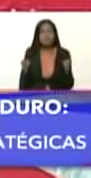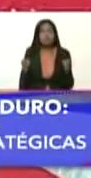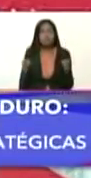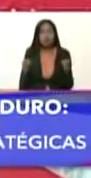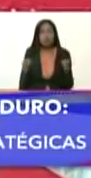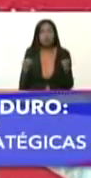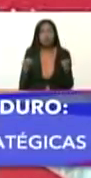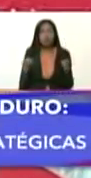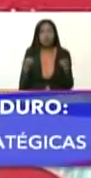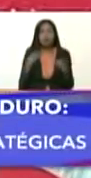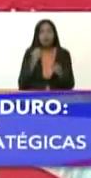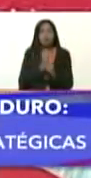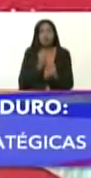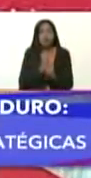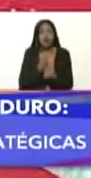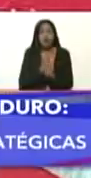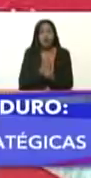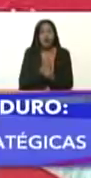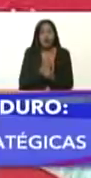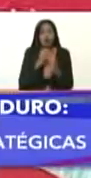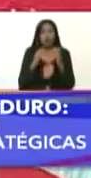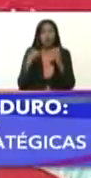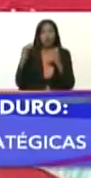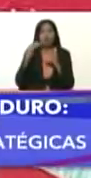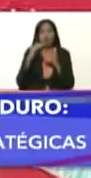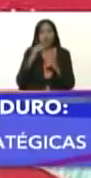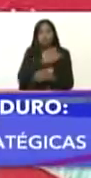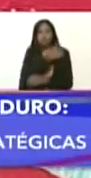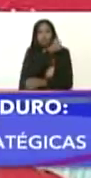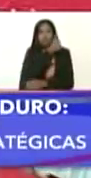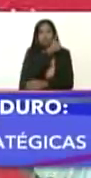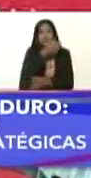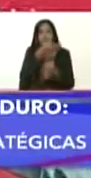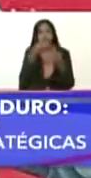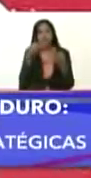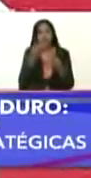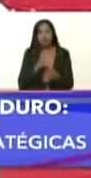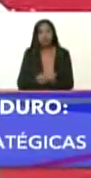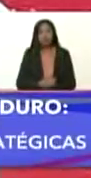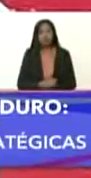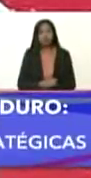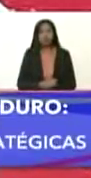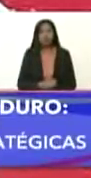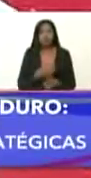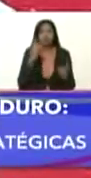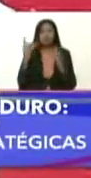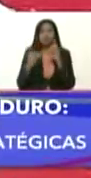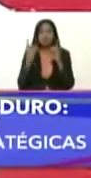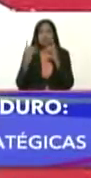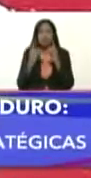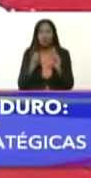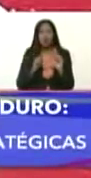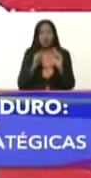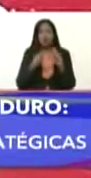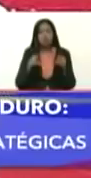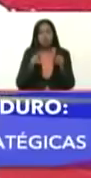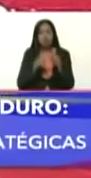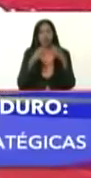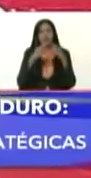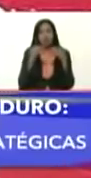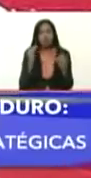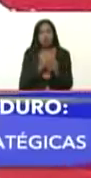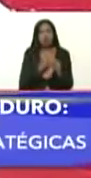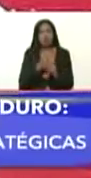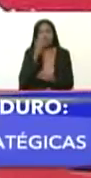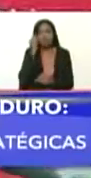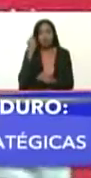burocrática, obrerista, de alta gerencia, de diálogo permanente con todos los